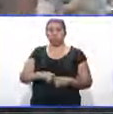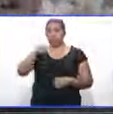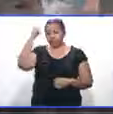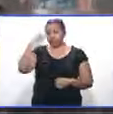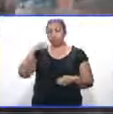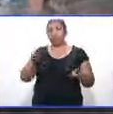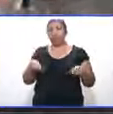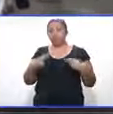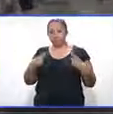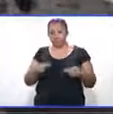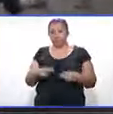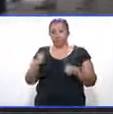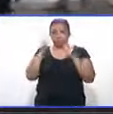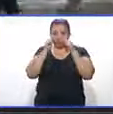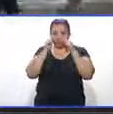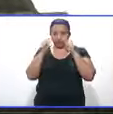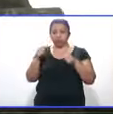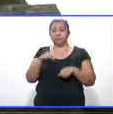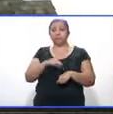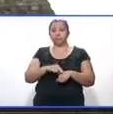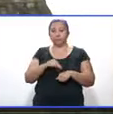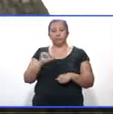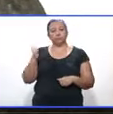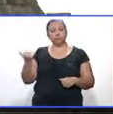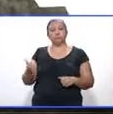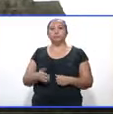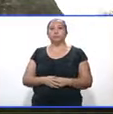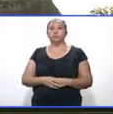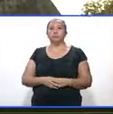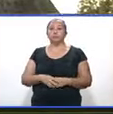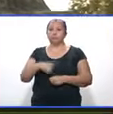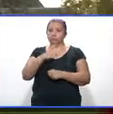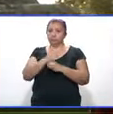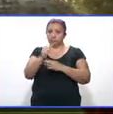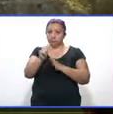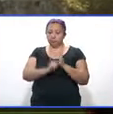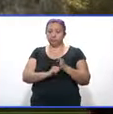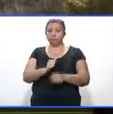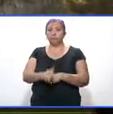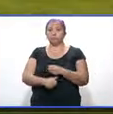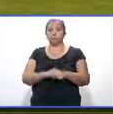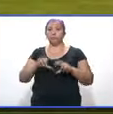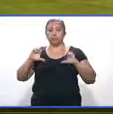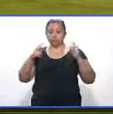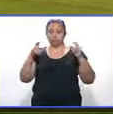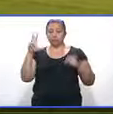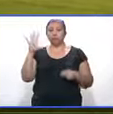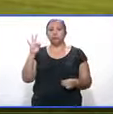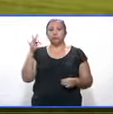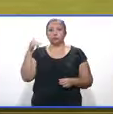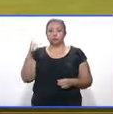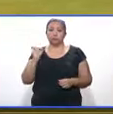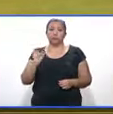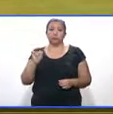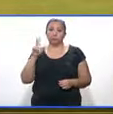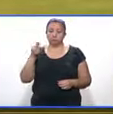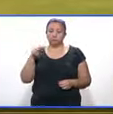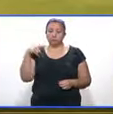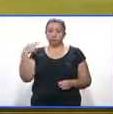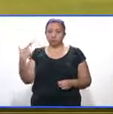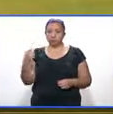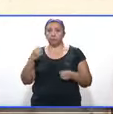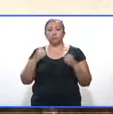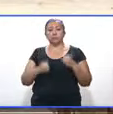hacer negocios, para atención médica, entre otros. En el primer mes del año, Chichen Itza obtuvo 46.87